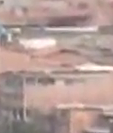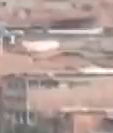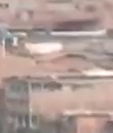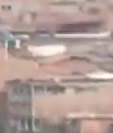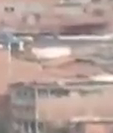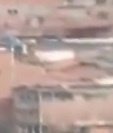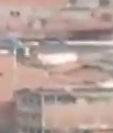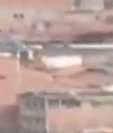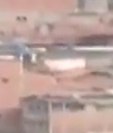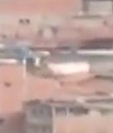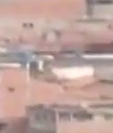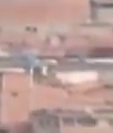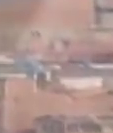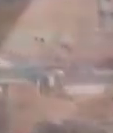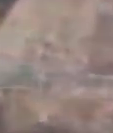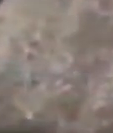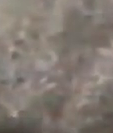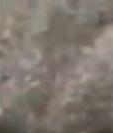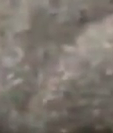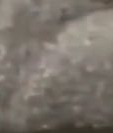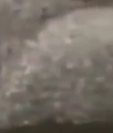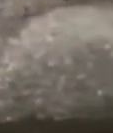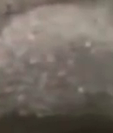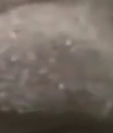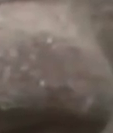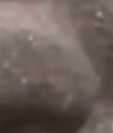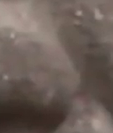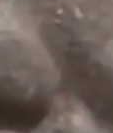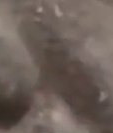podemos apreciar el candidato por el frente